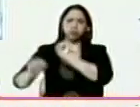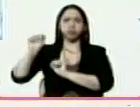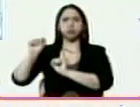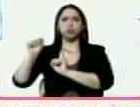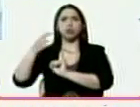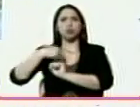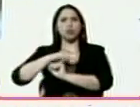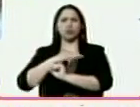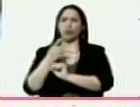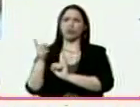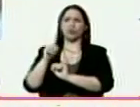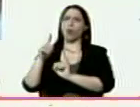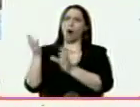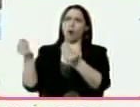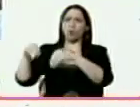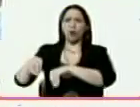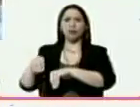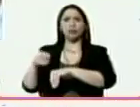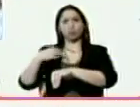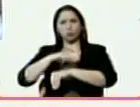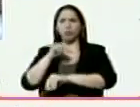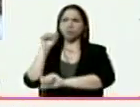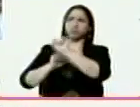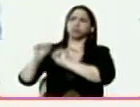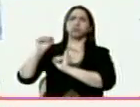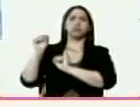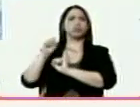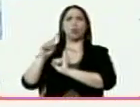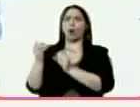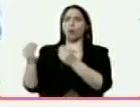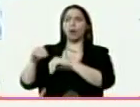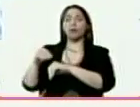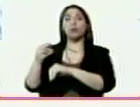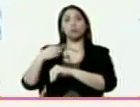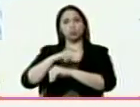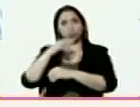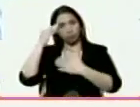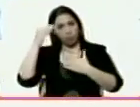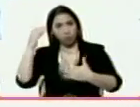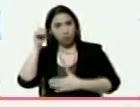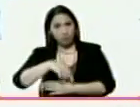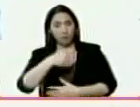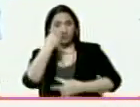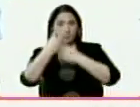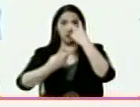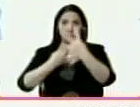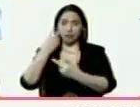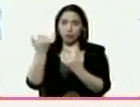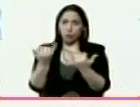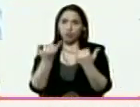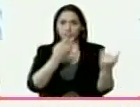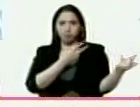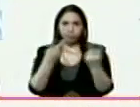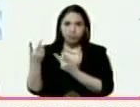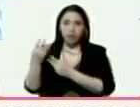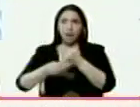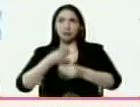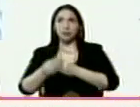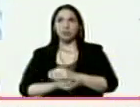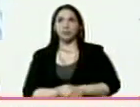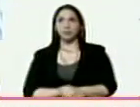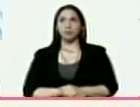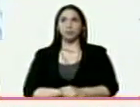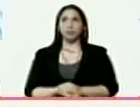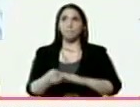la condenamos y la repudiamos. Y de igual forma saludamos la visita que en este momento se encuentra haciendo